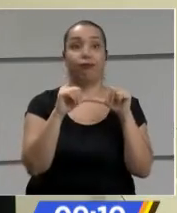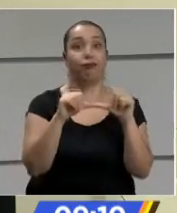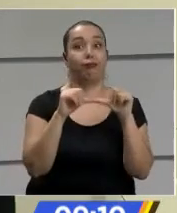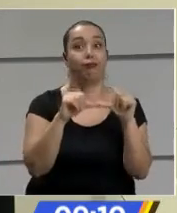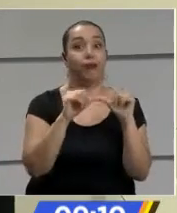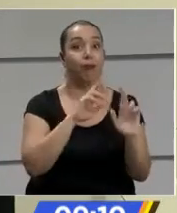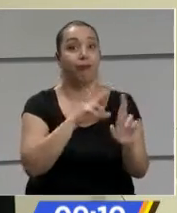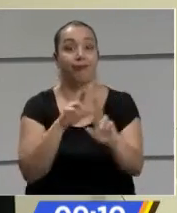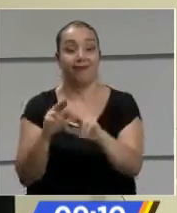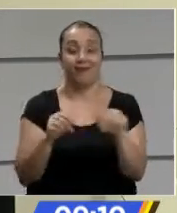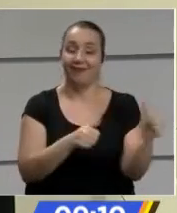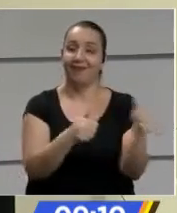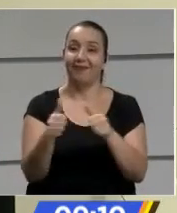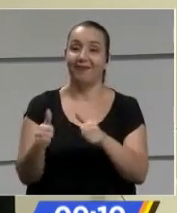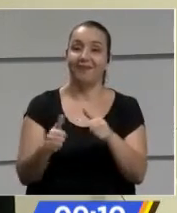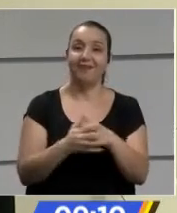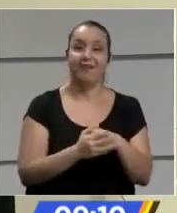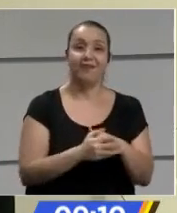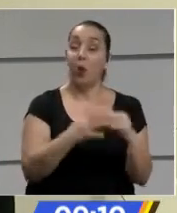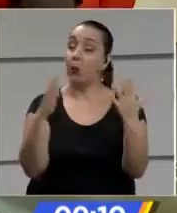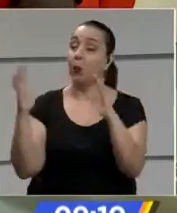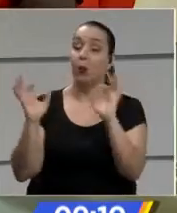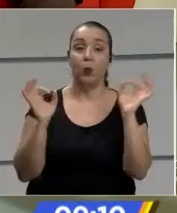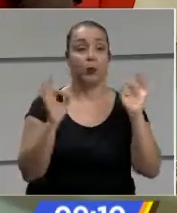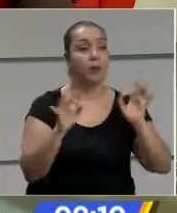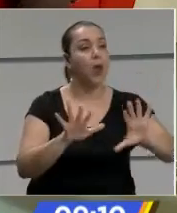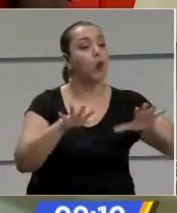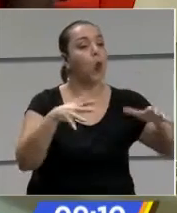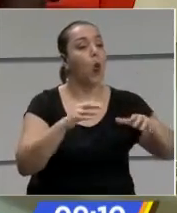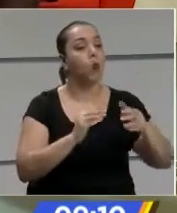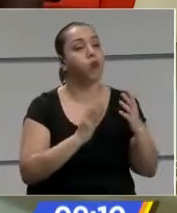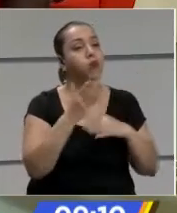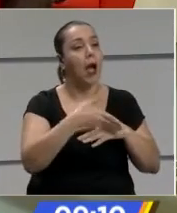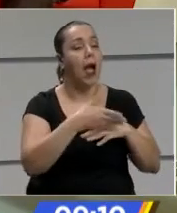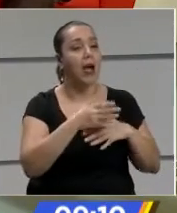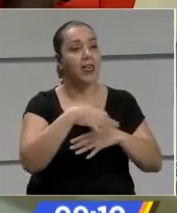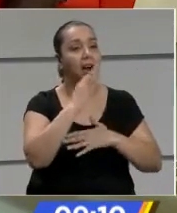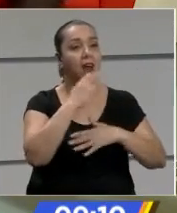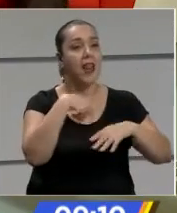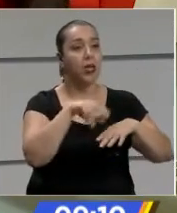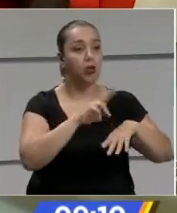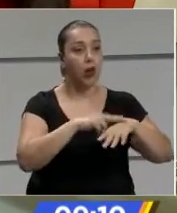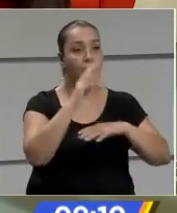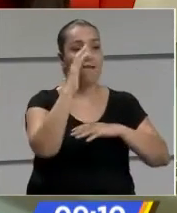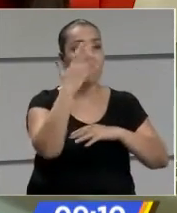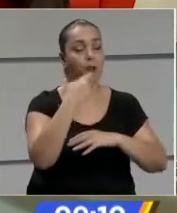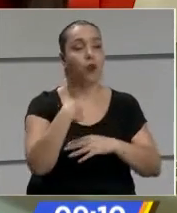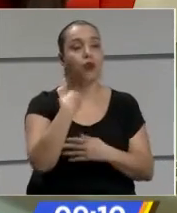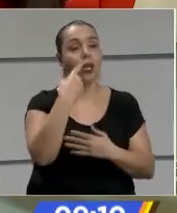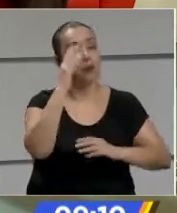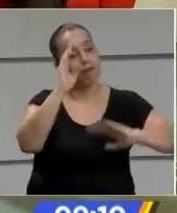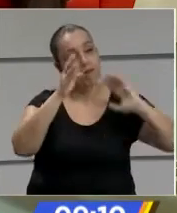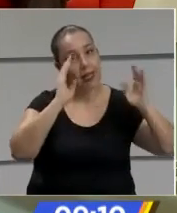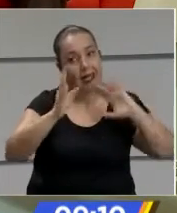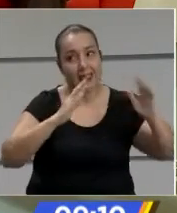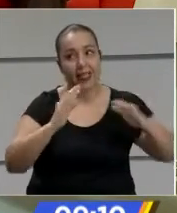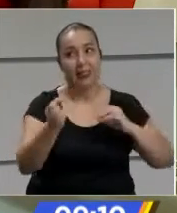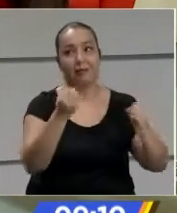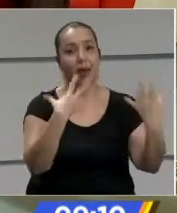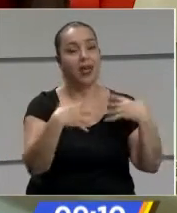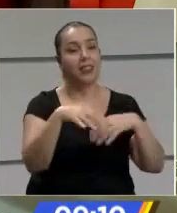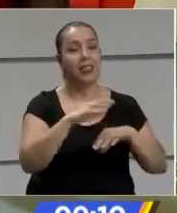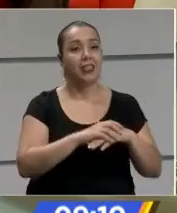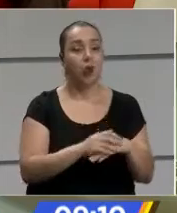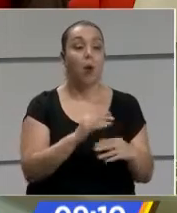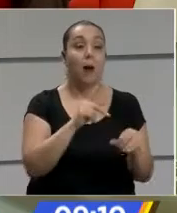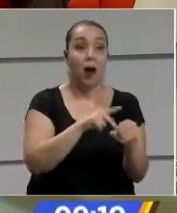siga respondiendo. Así es. Muy bien. Bueno. Así es. A través de Café Nacional en Facebook, sigan mandando esos mensajitos y sobre todo